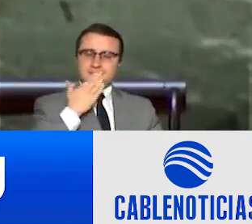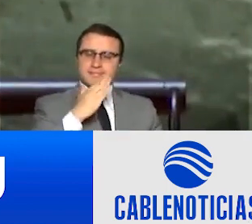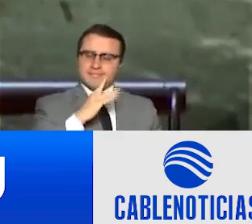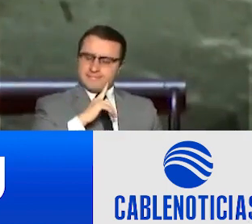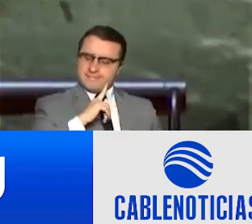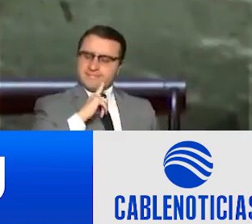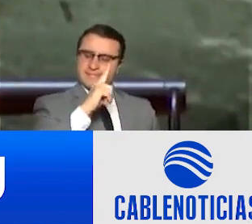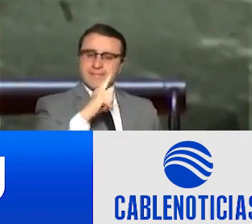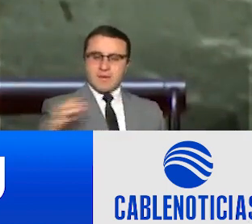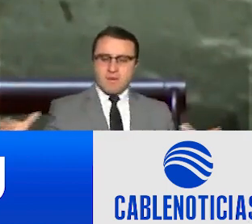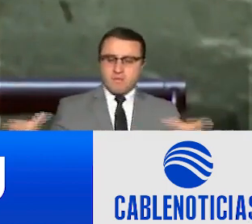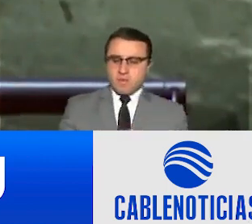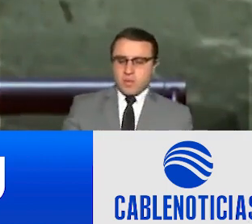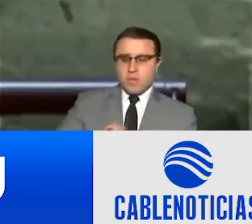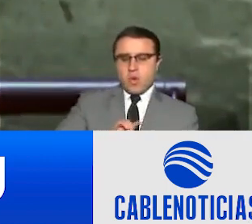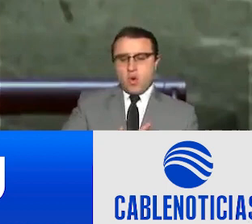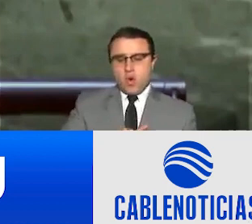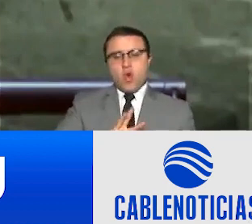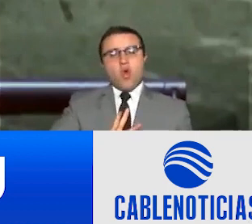del pueblo Uwa,